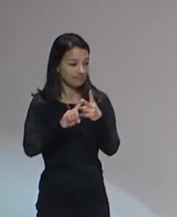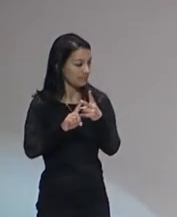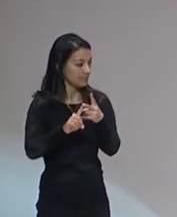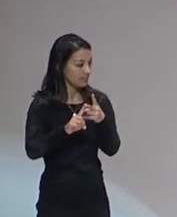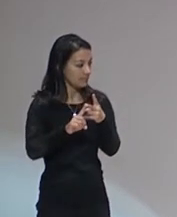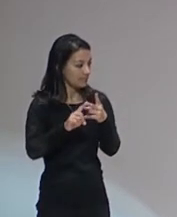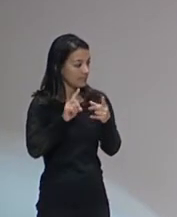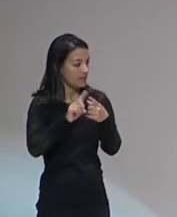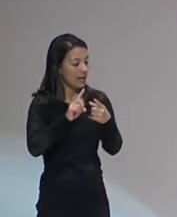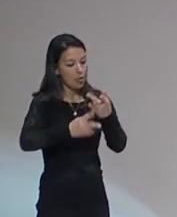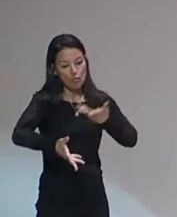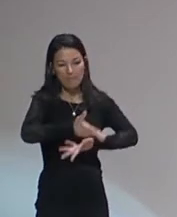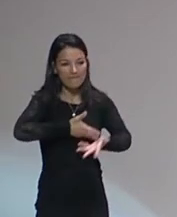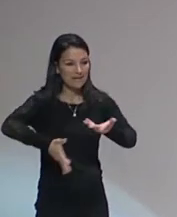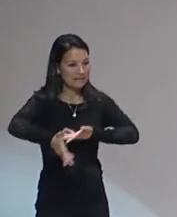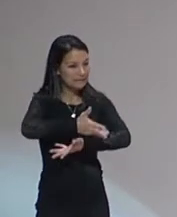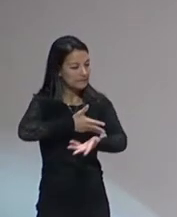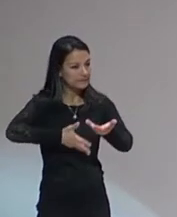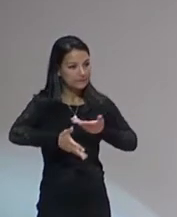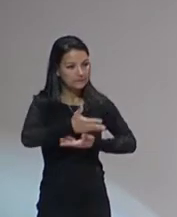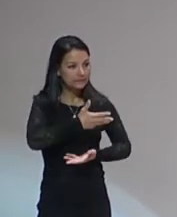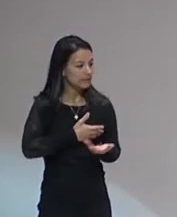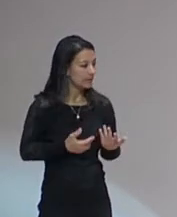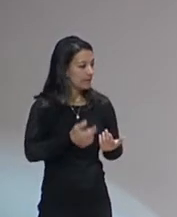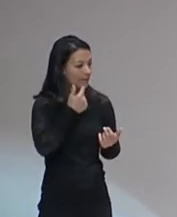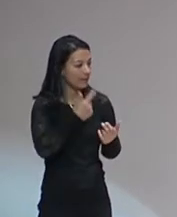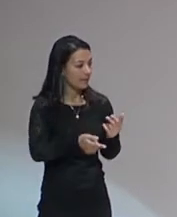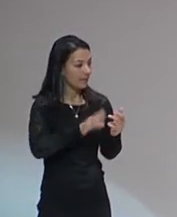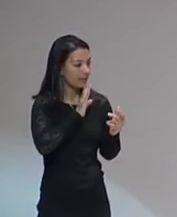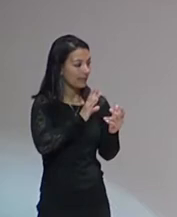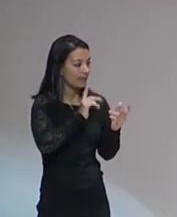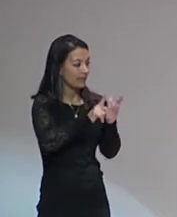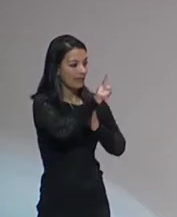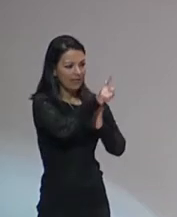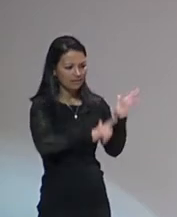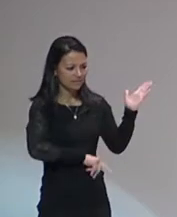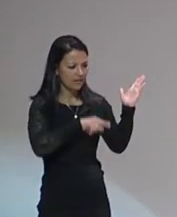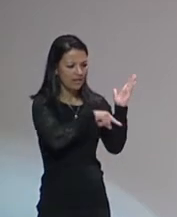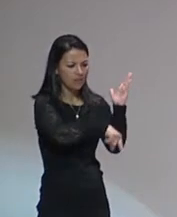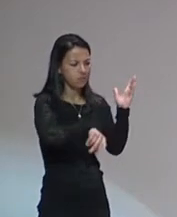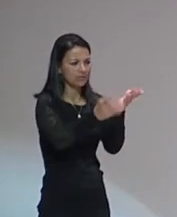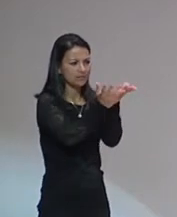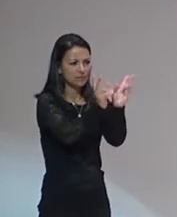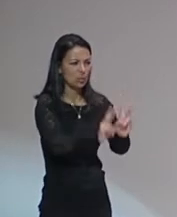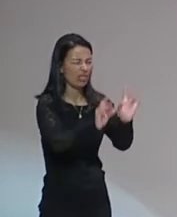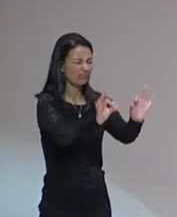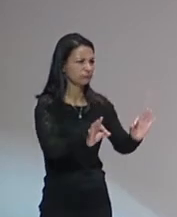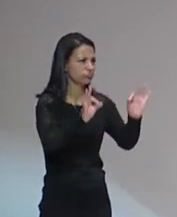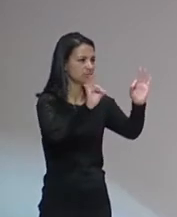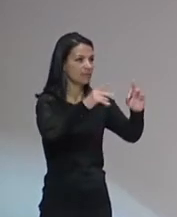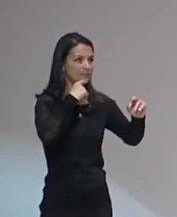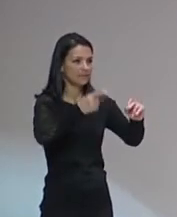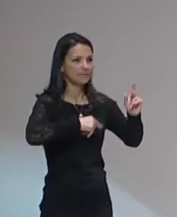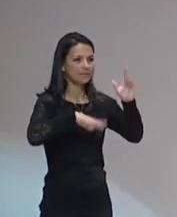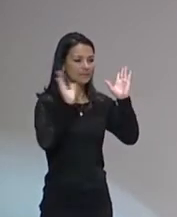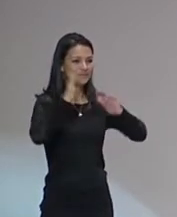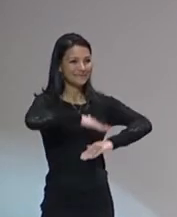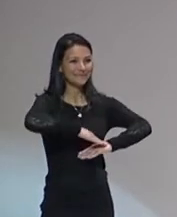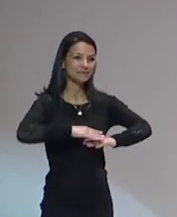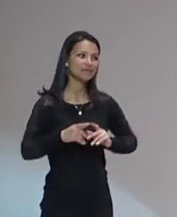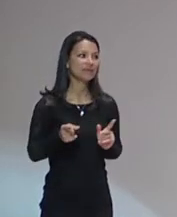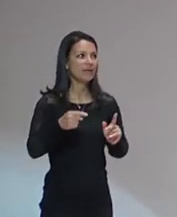competición. Esos listados de los mejores estudiantes, los cuadros de honor,